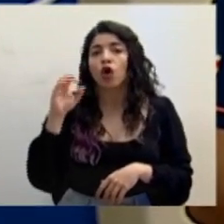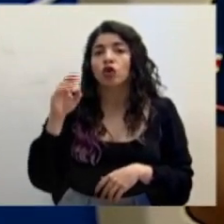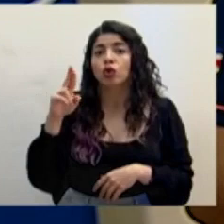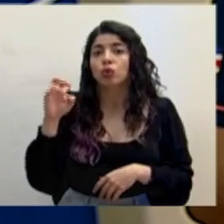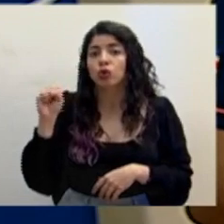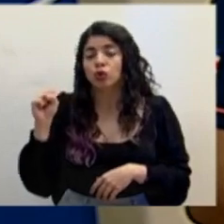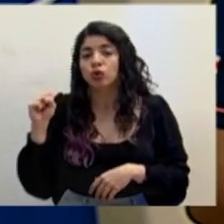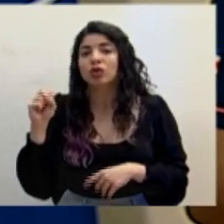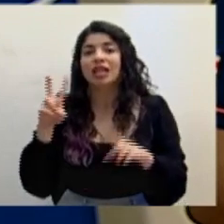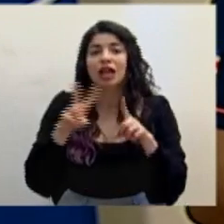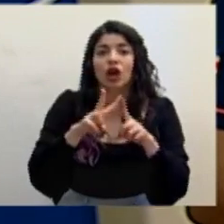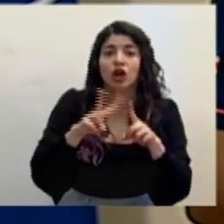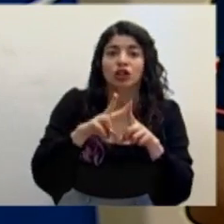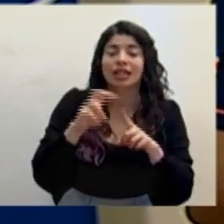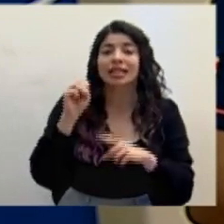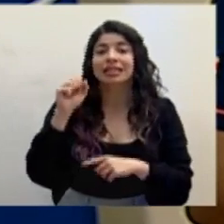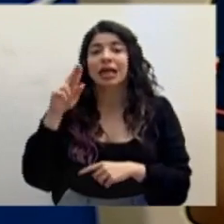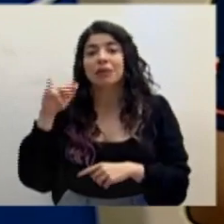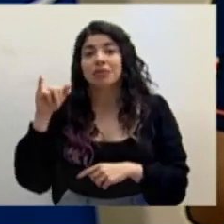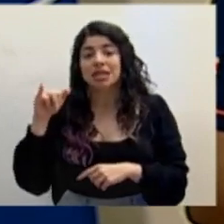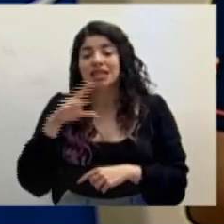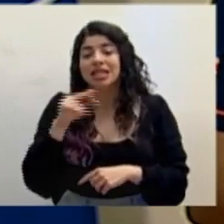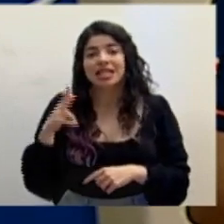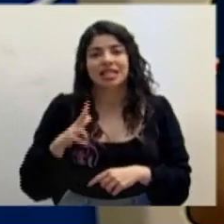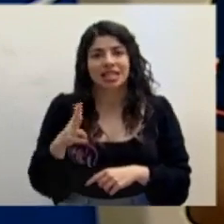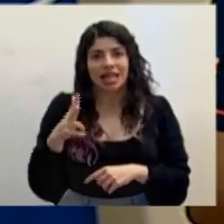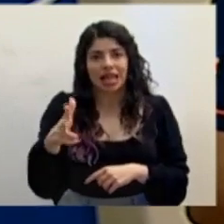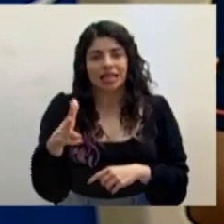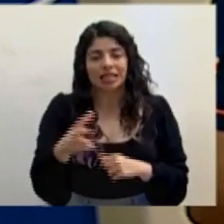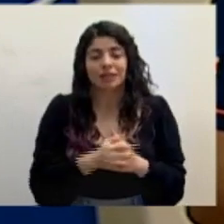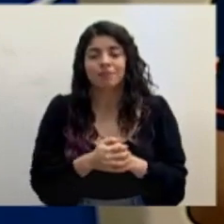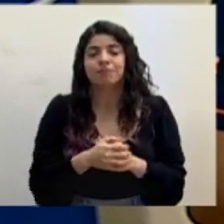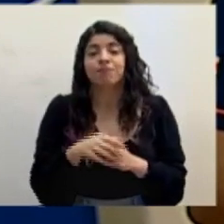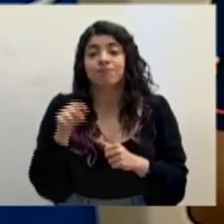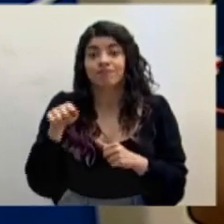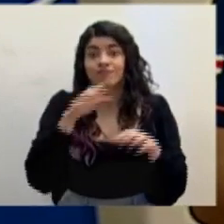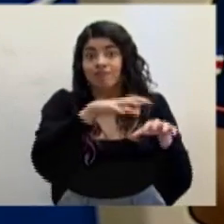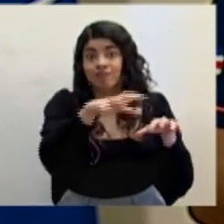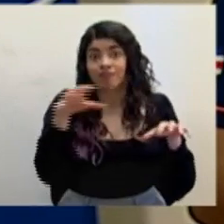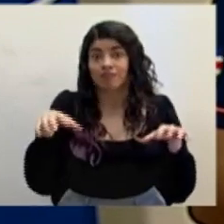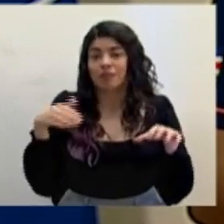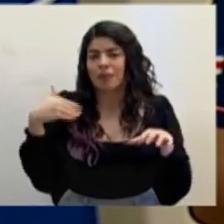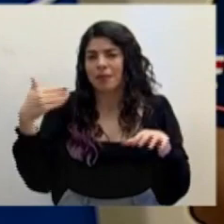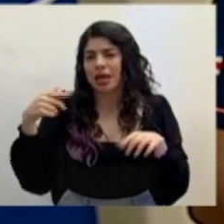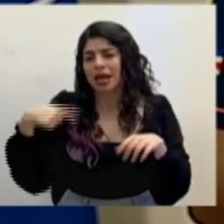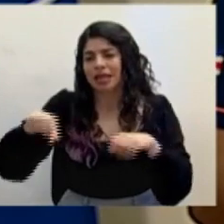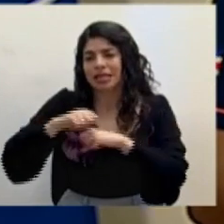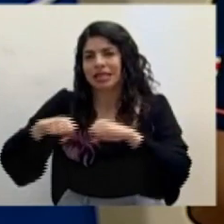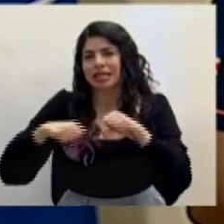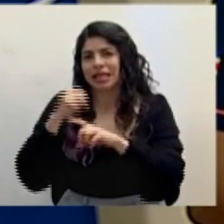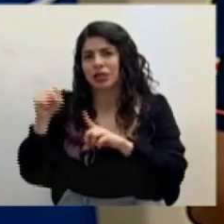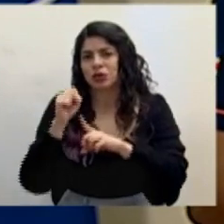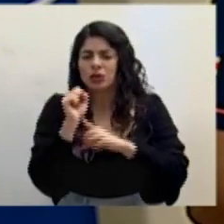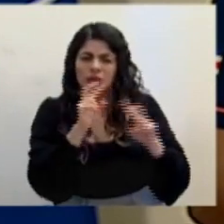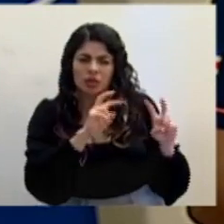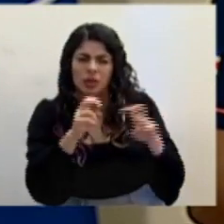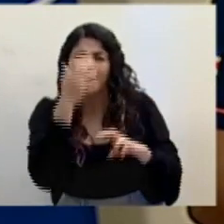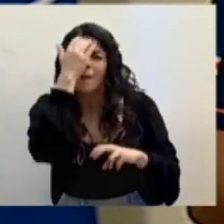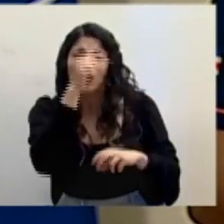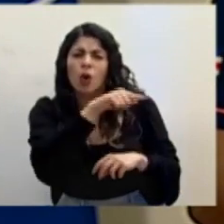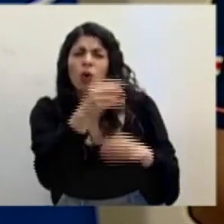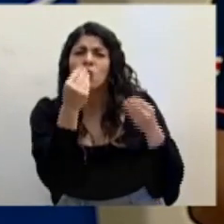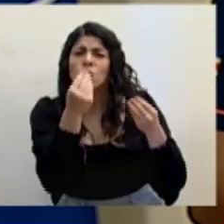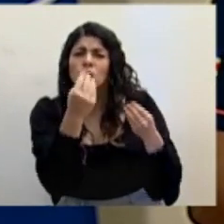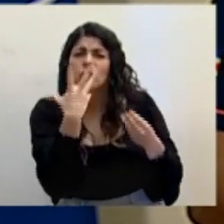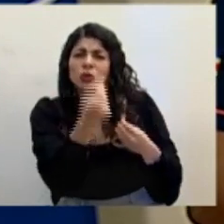Nicoya, Sarapiquí y Los Chiles. En las próximas horas nosotros estaremos analizando con la sala de situación estos aspectos de movilidad,